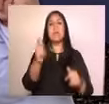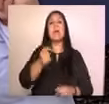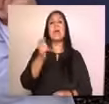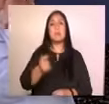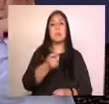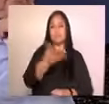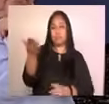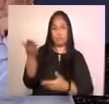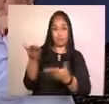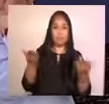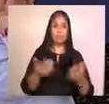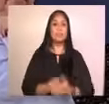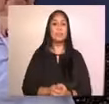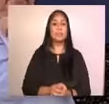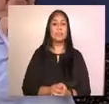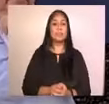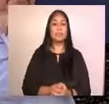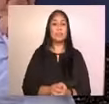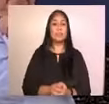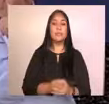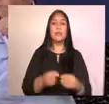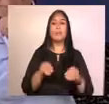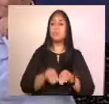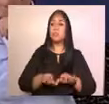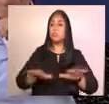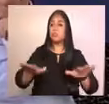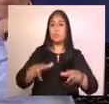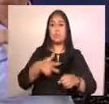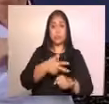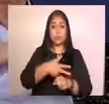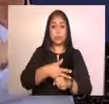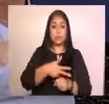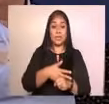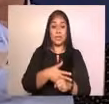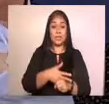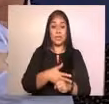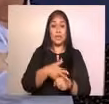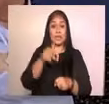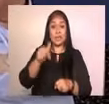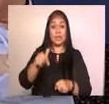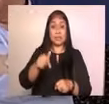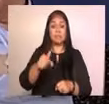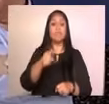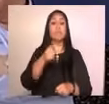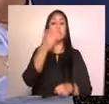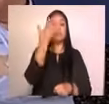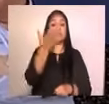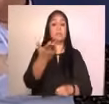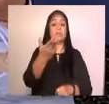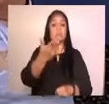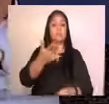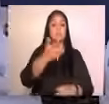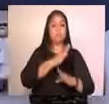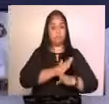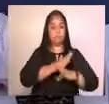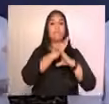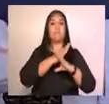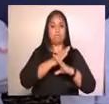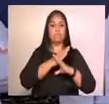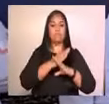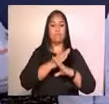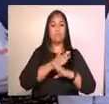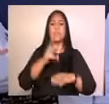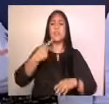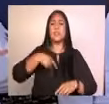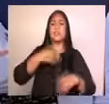amigas, el pueblo de Guatemala demanda seguridad. Hemos